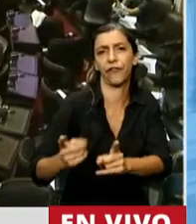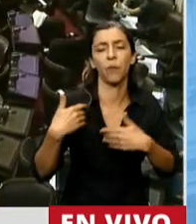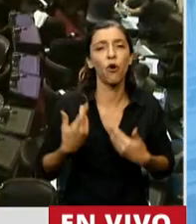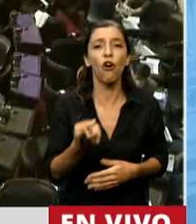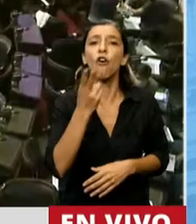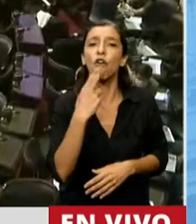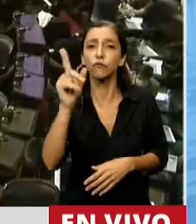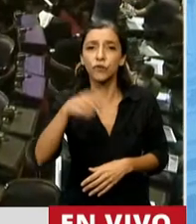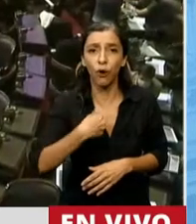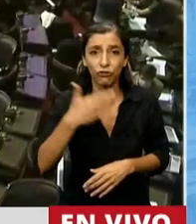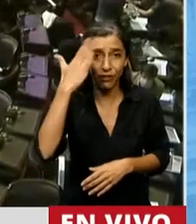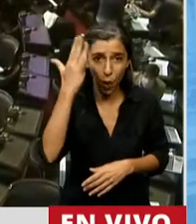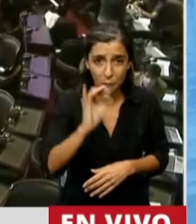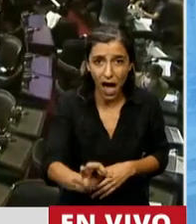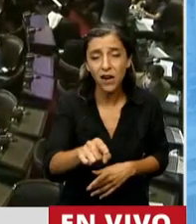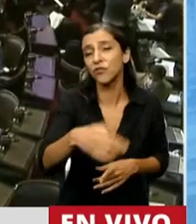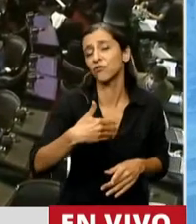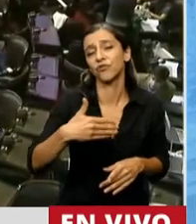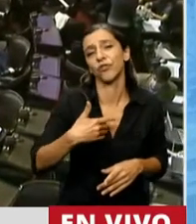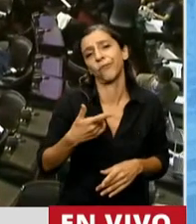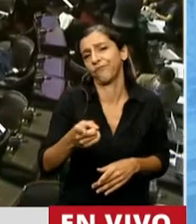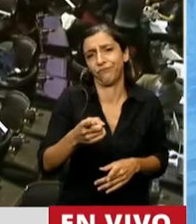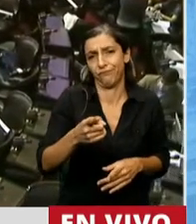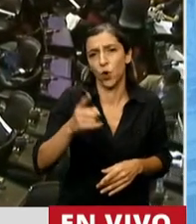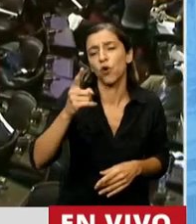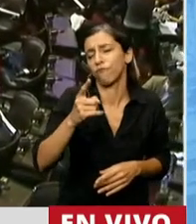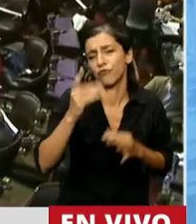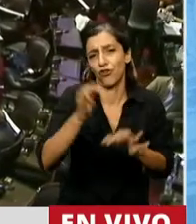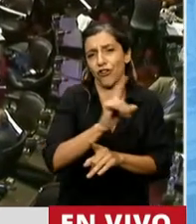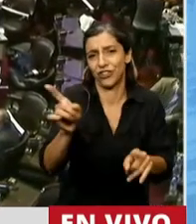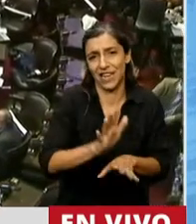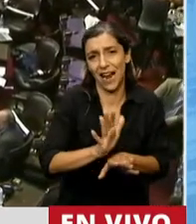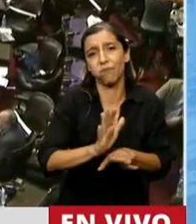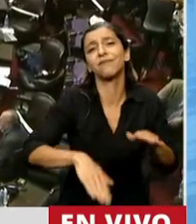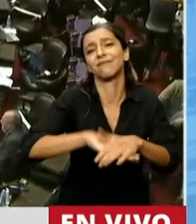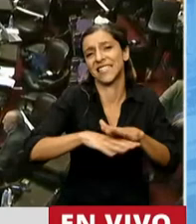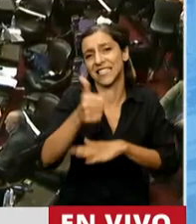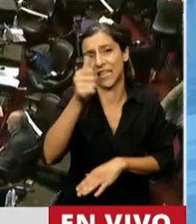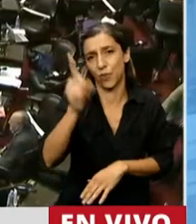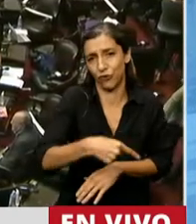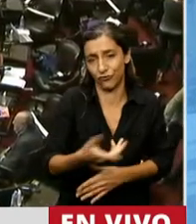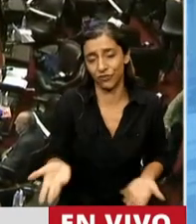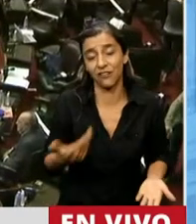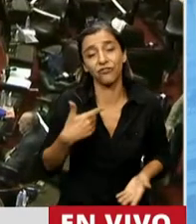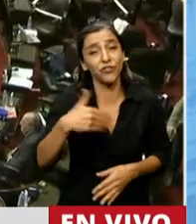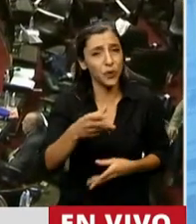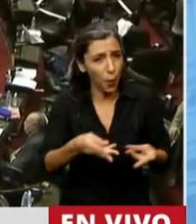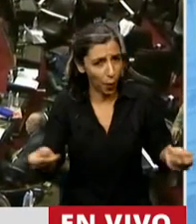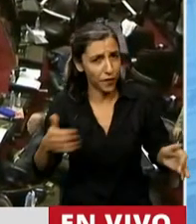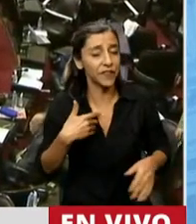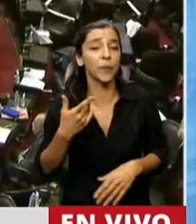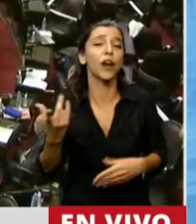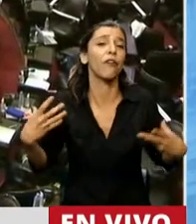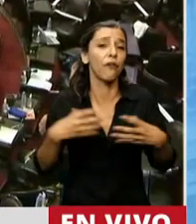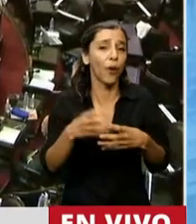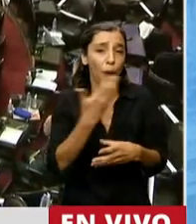correspondería en marzo, con suerte van a llegar al 6%. Pero para cerrar, Señor presidente, como al oficialismo le gusta tanto